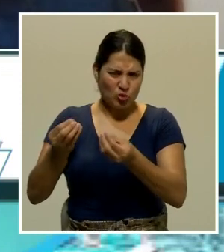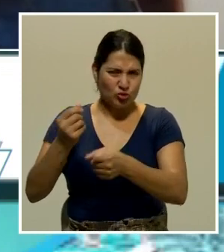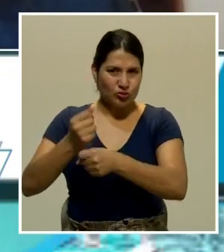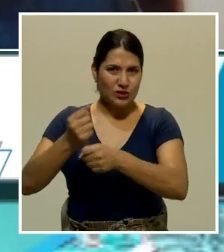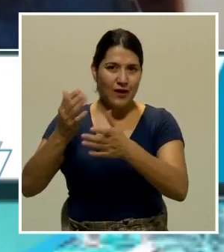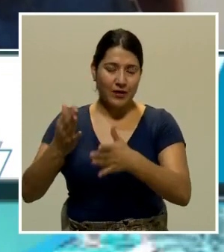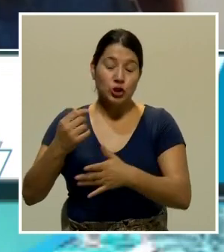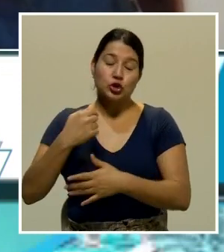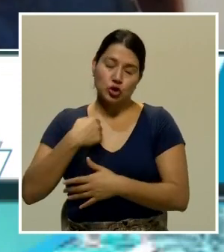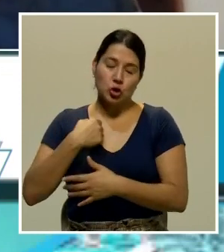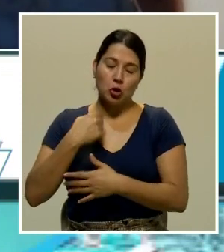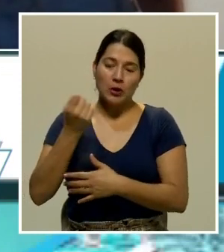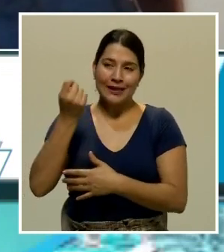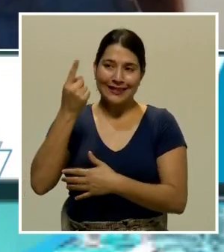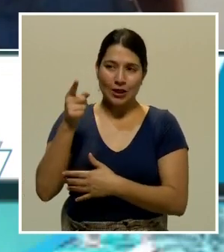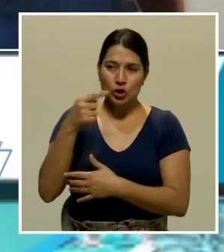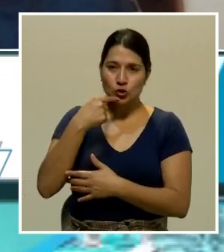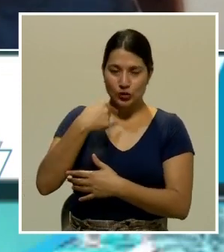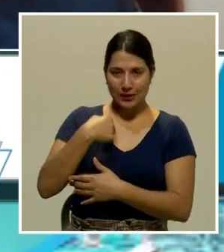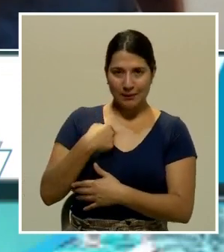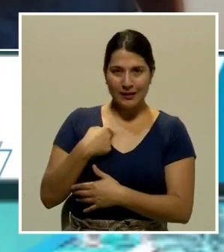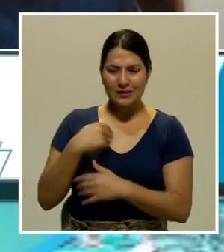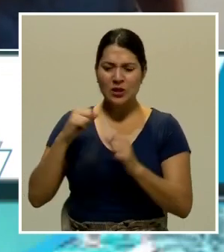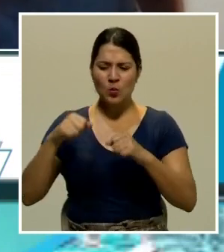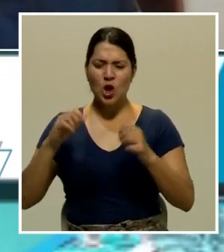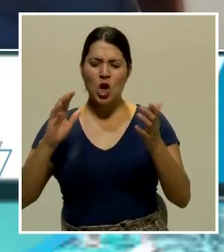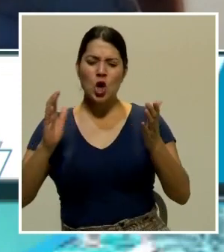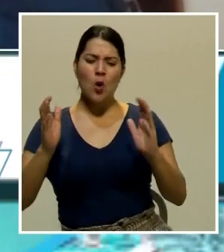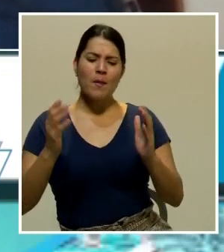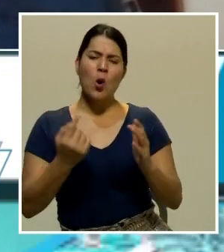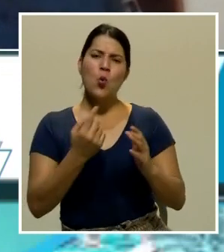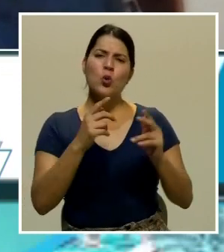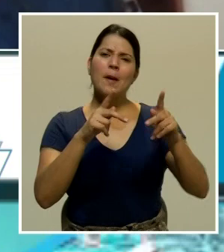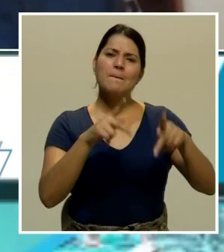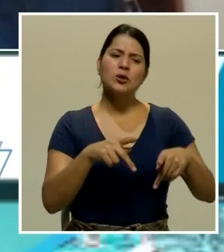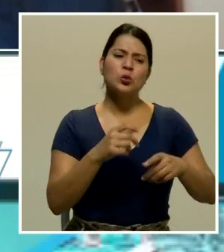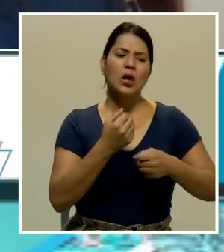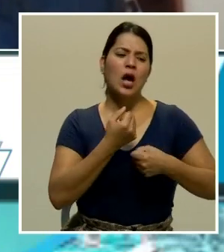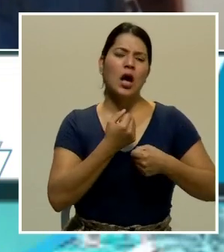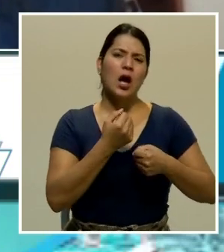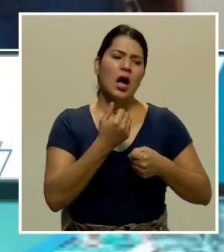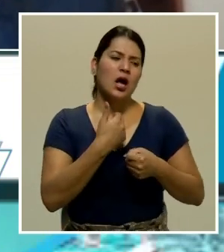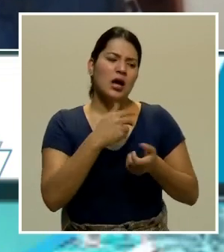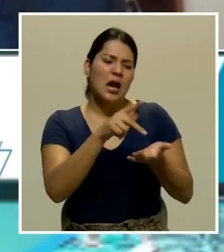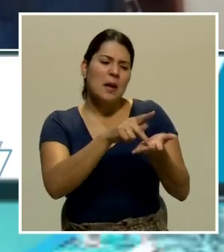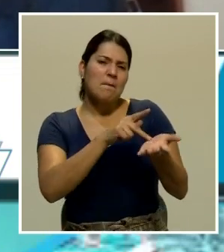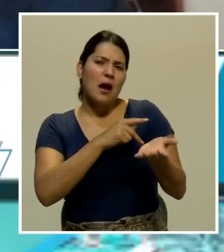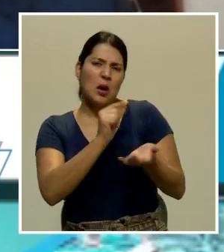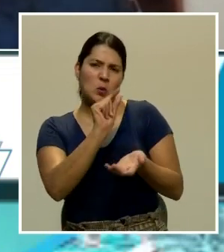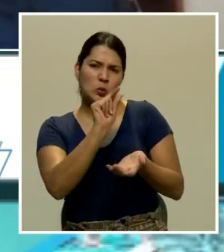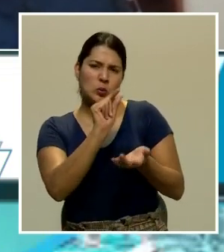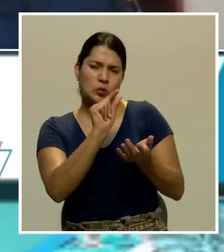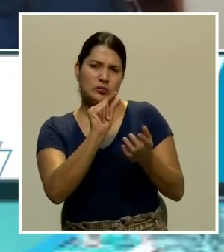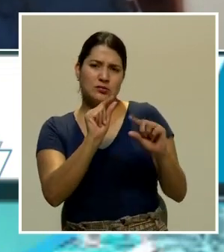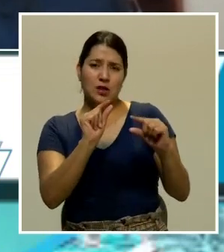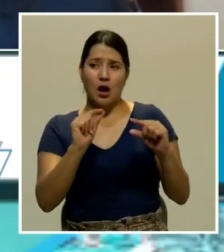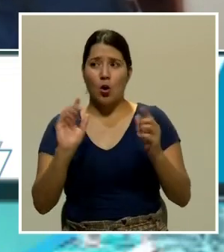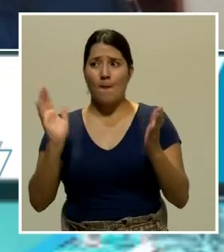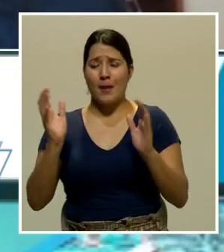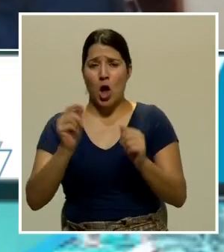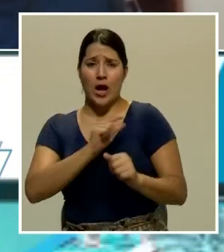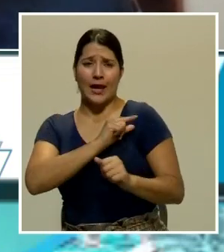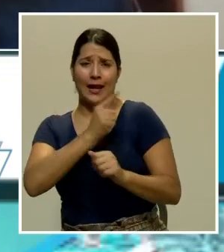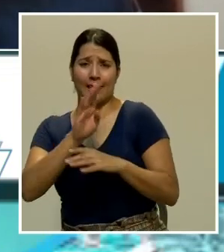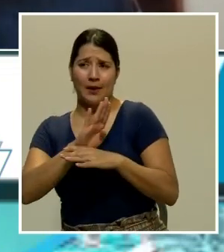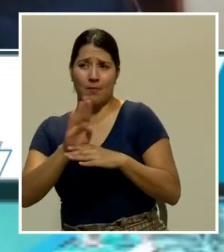perfectamente lo que usted está manifestando y hacer la comparación entre un ujier o una persona que tiene un salario bajo y un gerente de un banco,